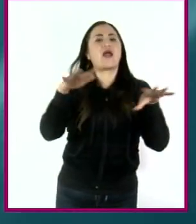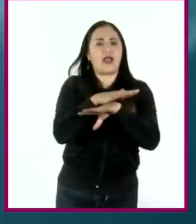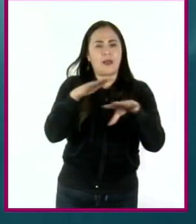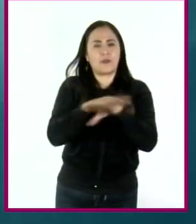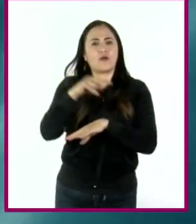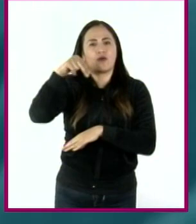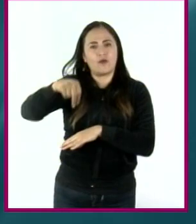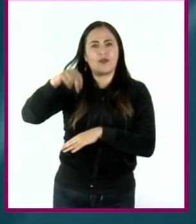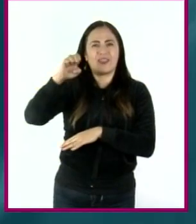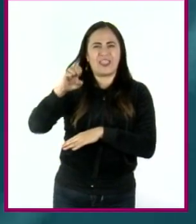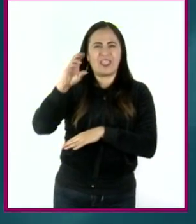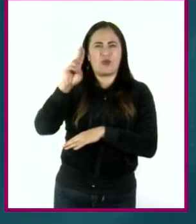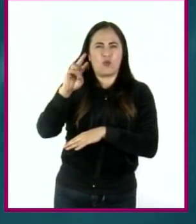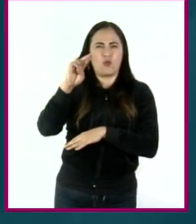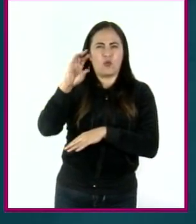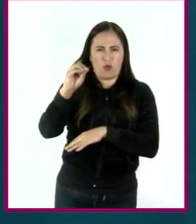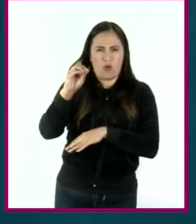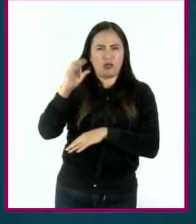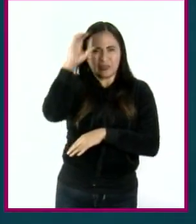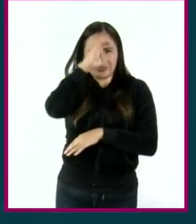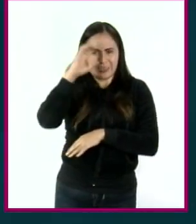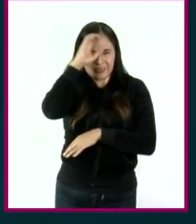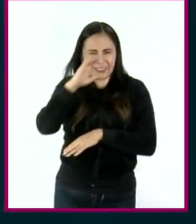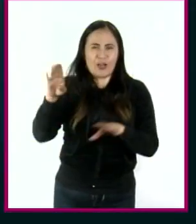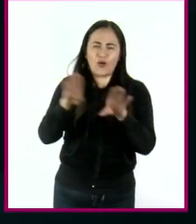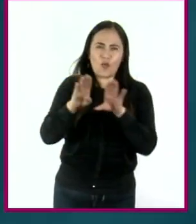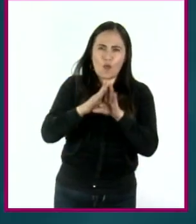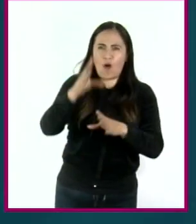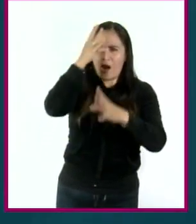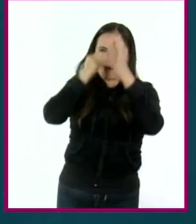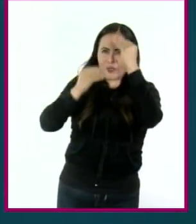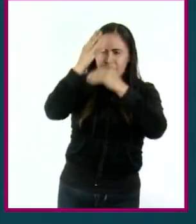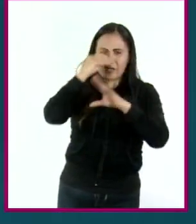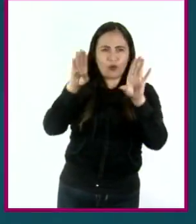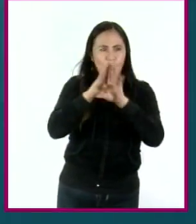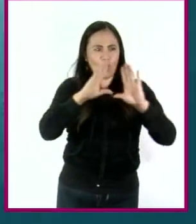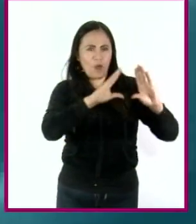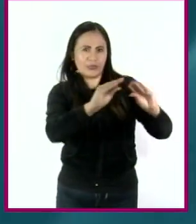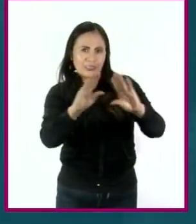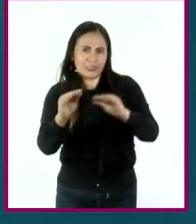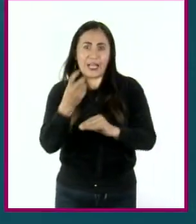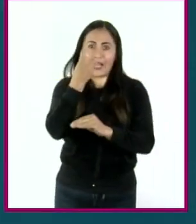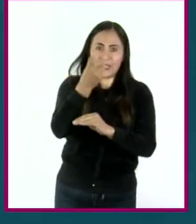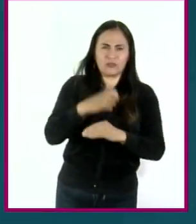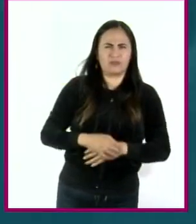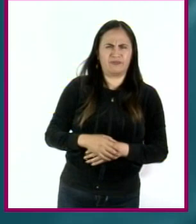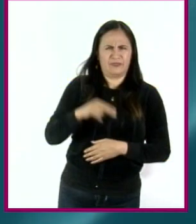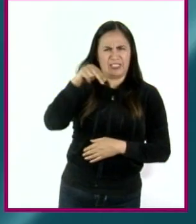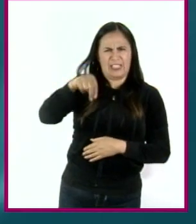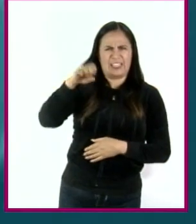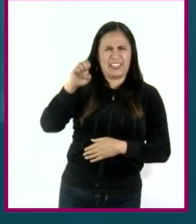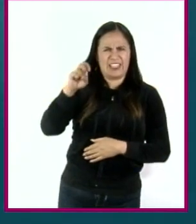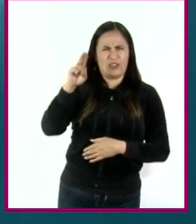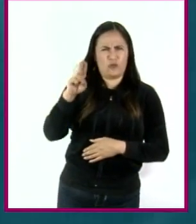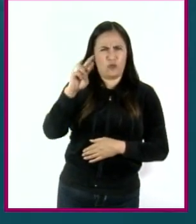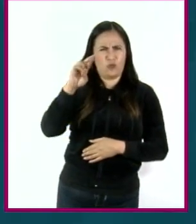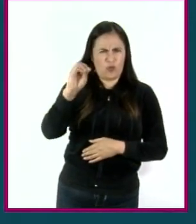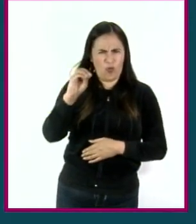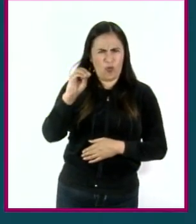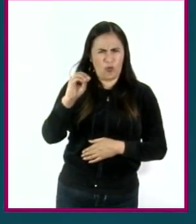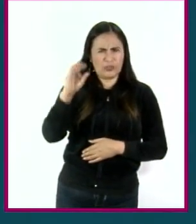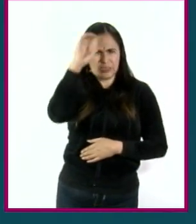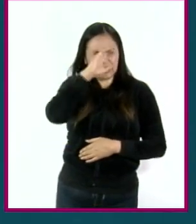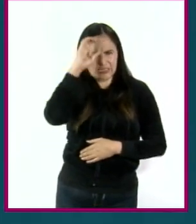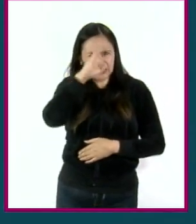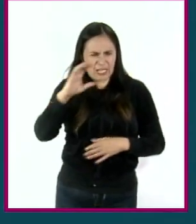la forma en la que se enseña y la forma en que aprendemos está dando un giro enorme. ¿Qué es eso de la neurociencia y cómo es que se relaciona